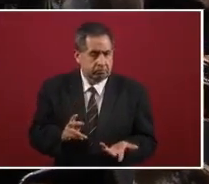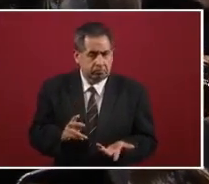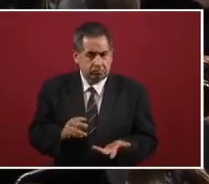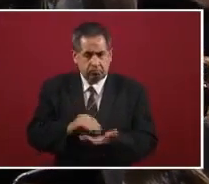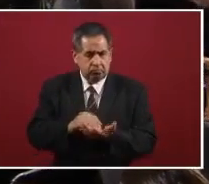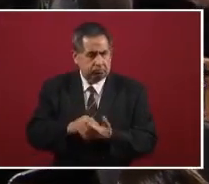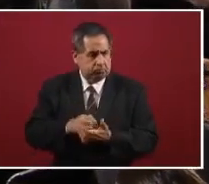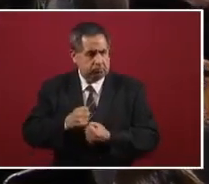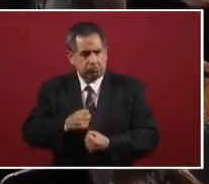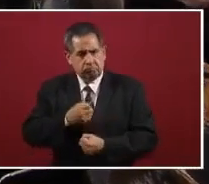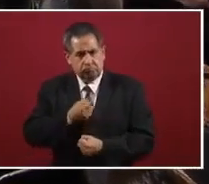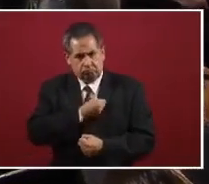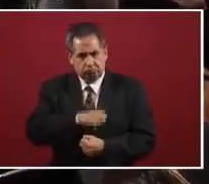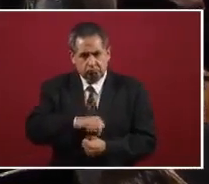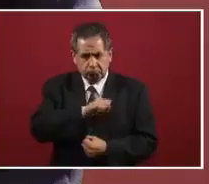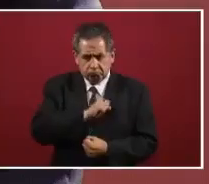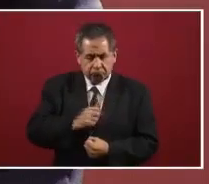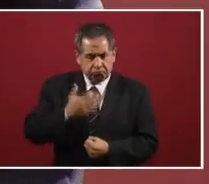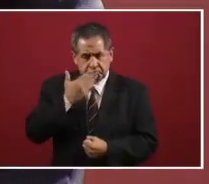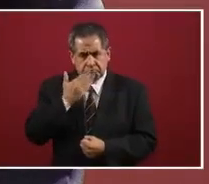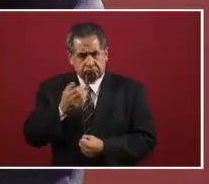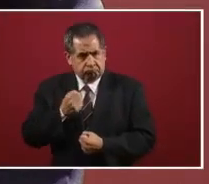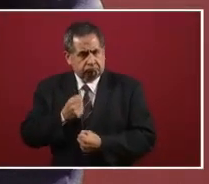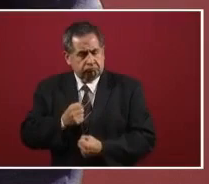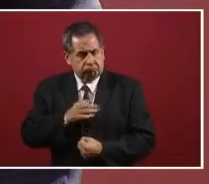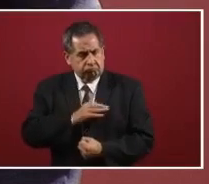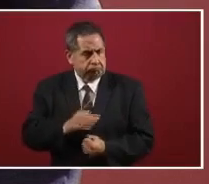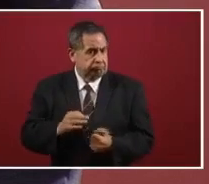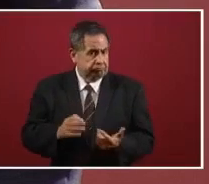están muy bien físicamente,